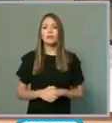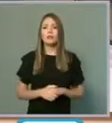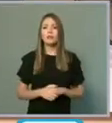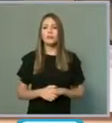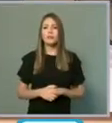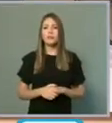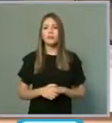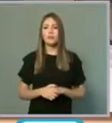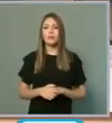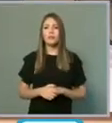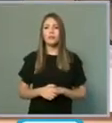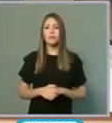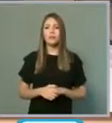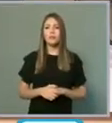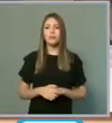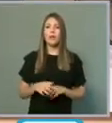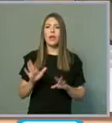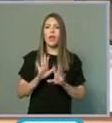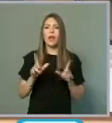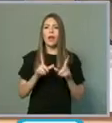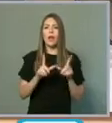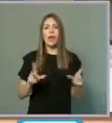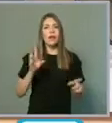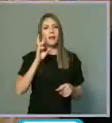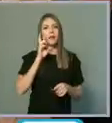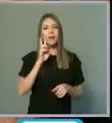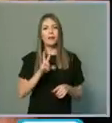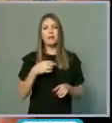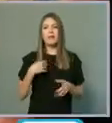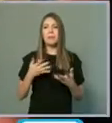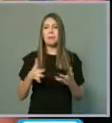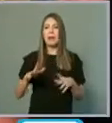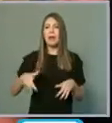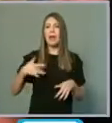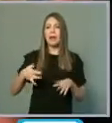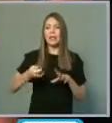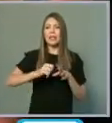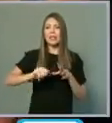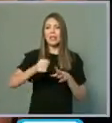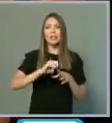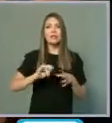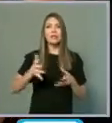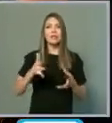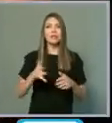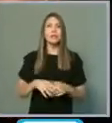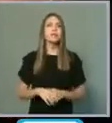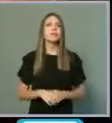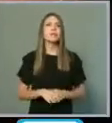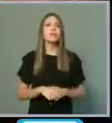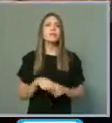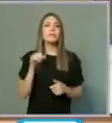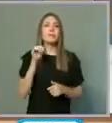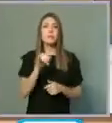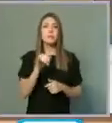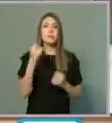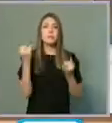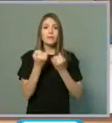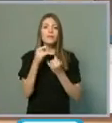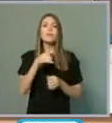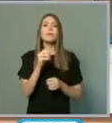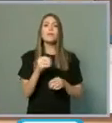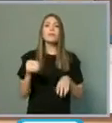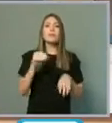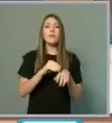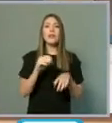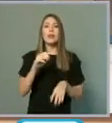exactamente. Muy bien, pues mira, ya me quedó perfecta, ya ven, ahí le quedó, medí. ahí quedó, como tenía que exactamente. ser. Muy bien, Cintia. Ahí vamos a agregar sal, pimienta y